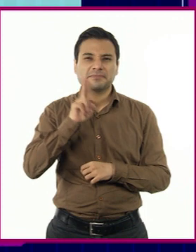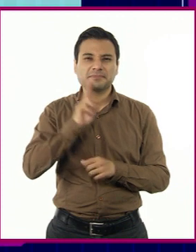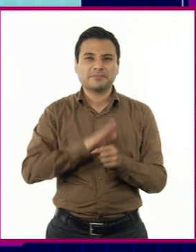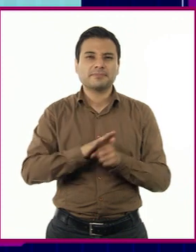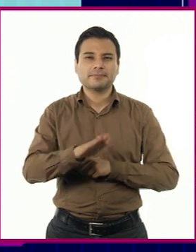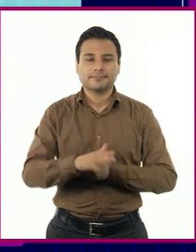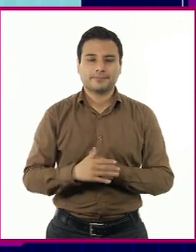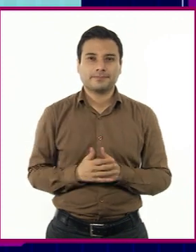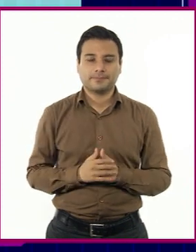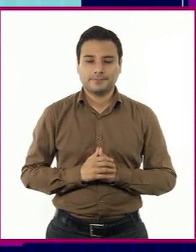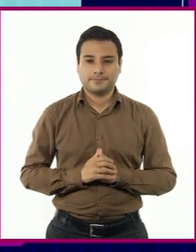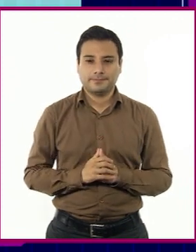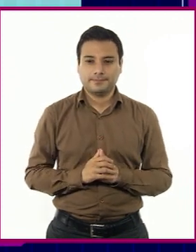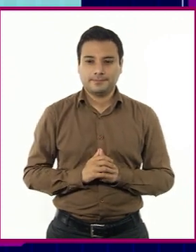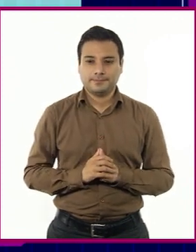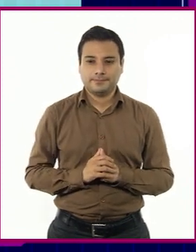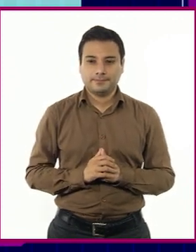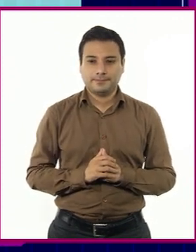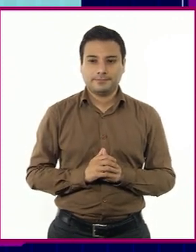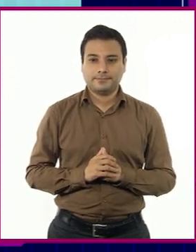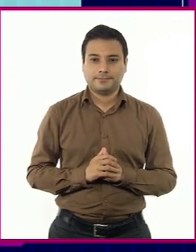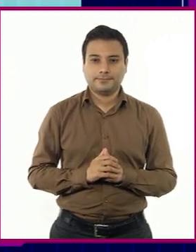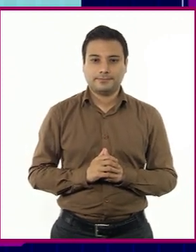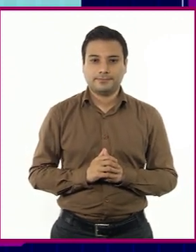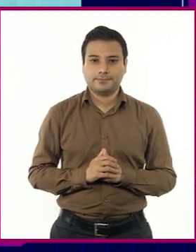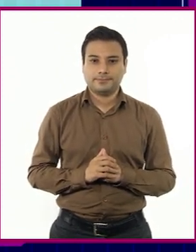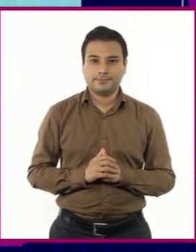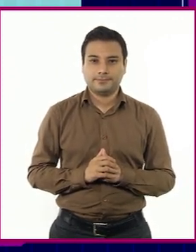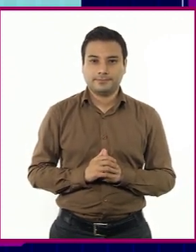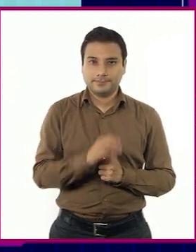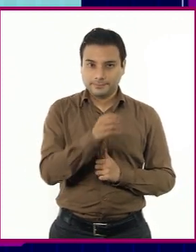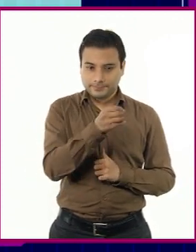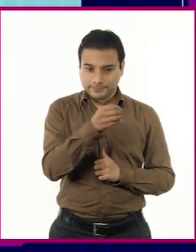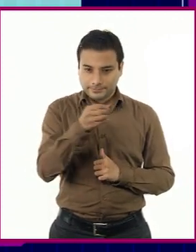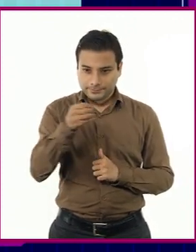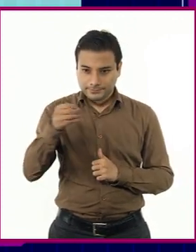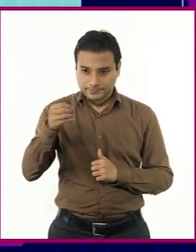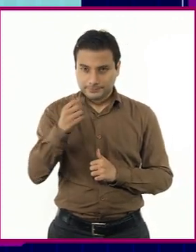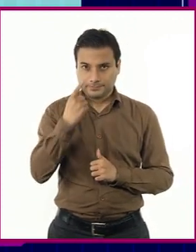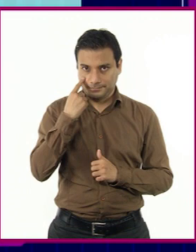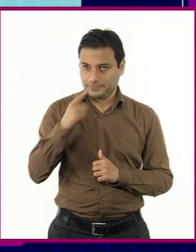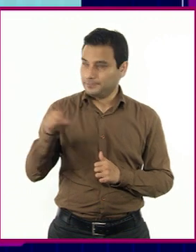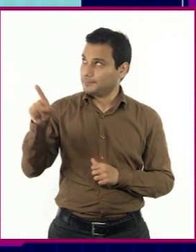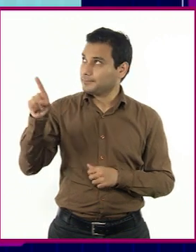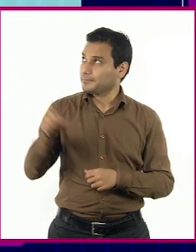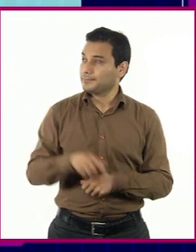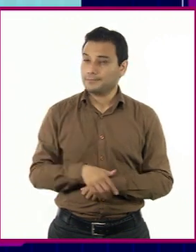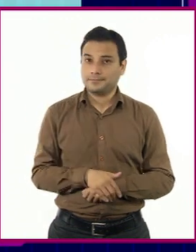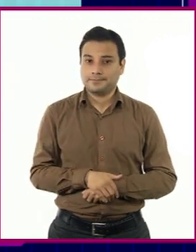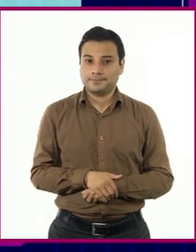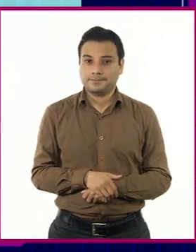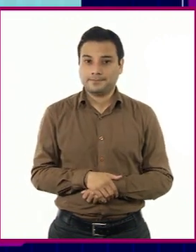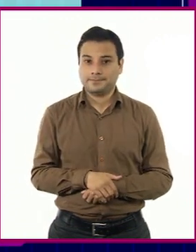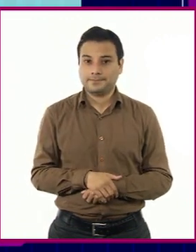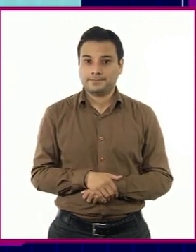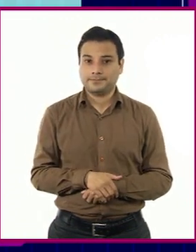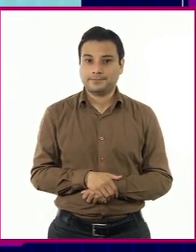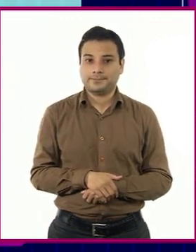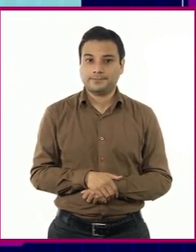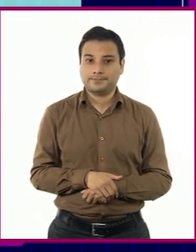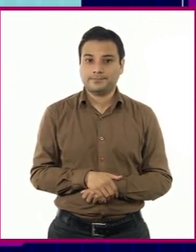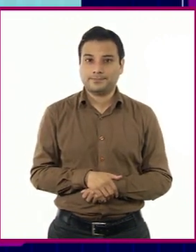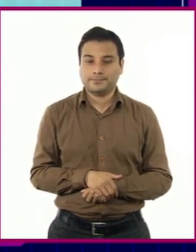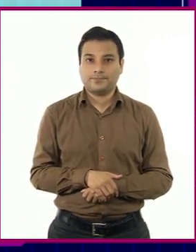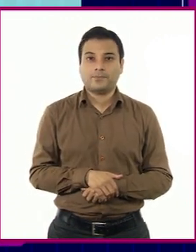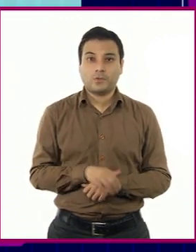datos. Entonces, primero se ordenan los datos de manera creciente. Si la cantidad del conjunto